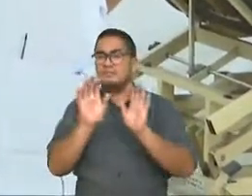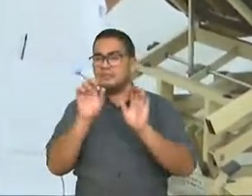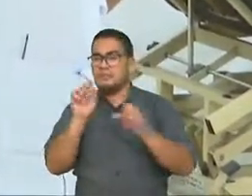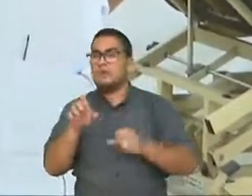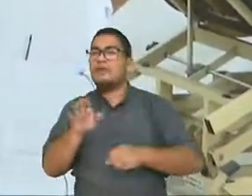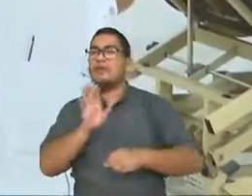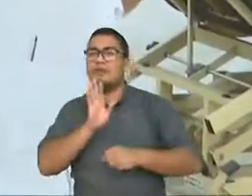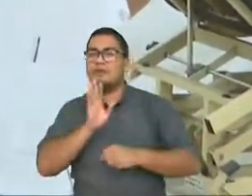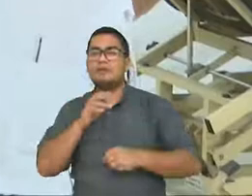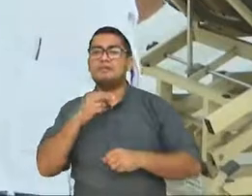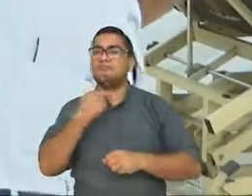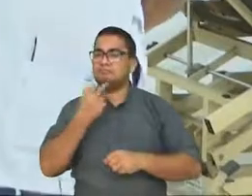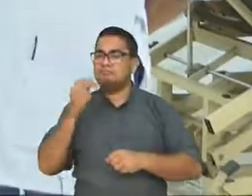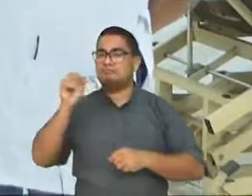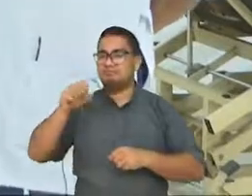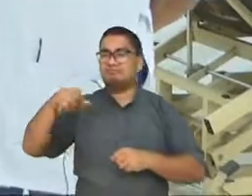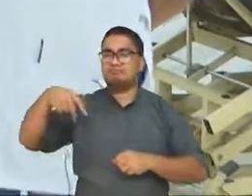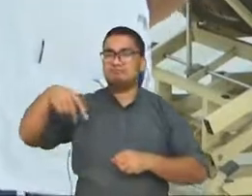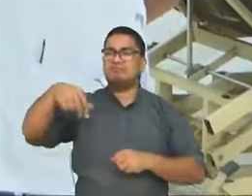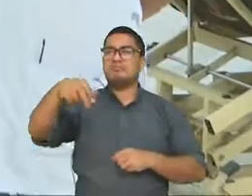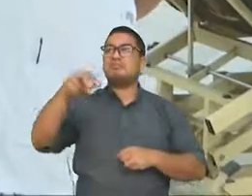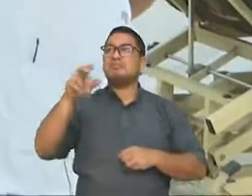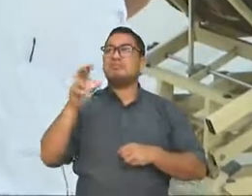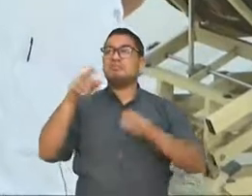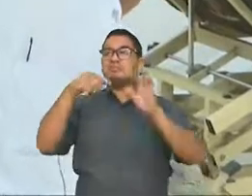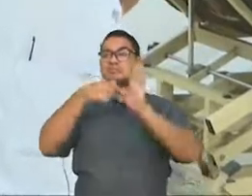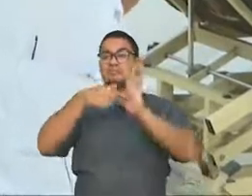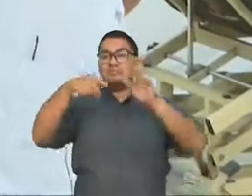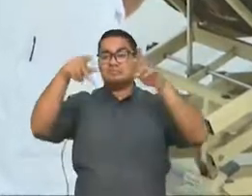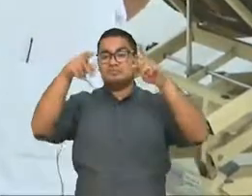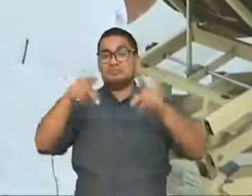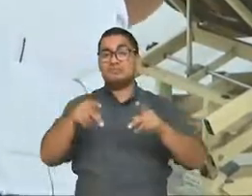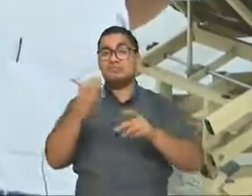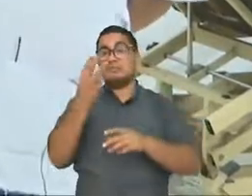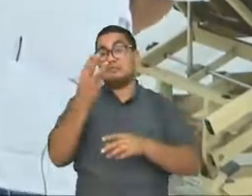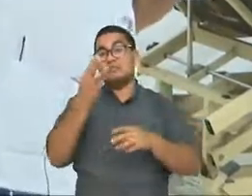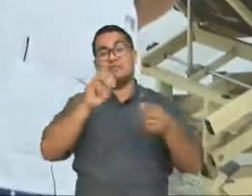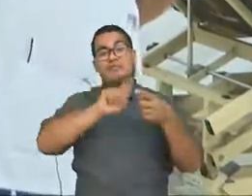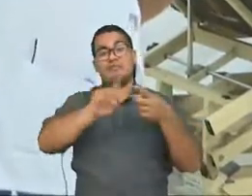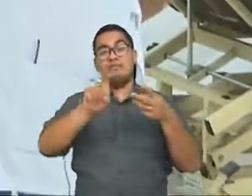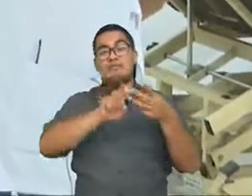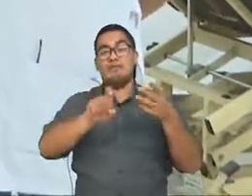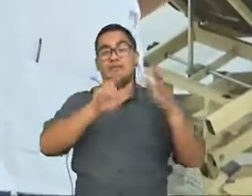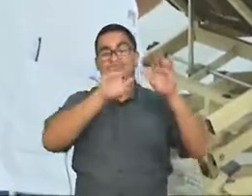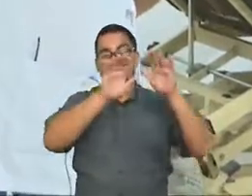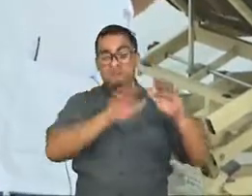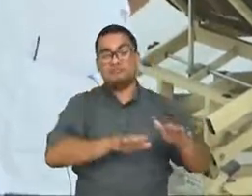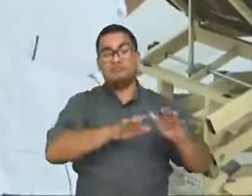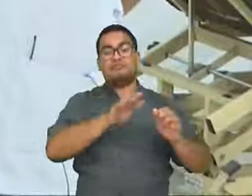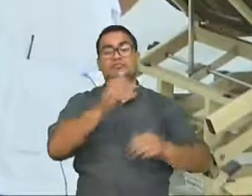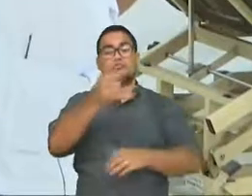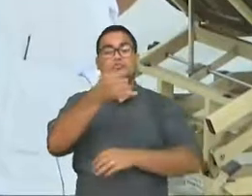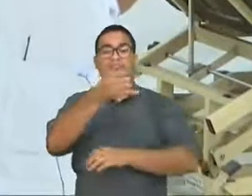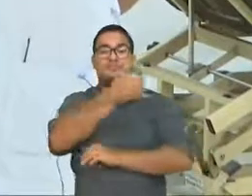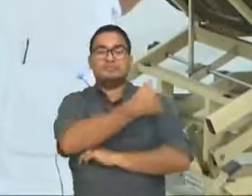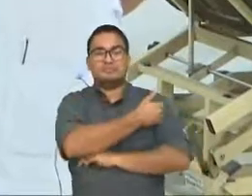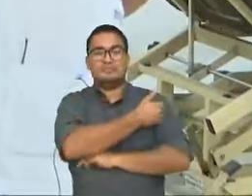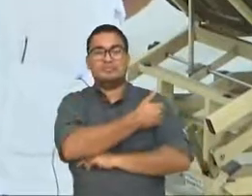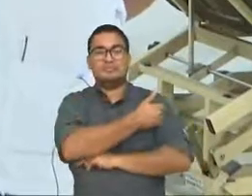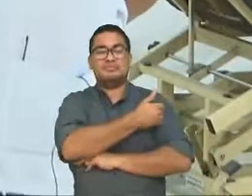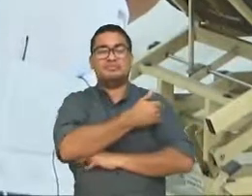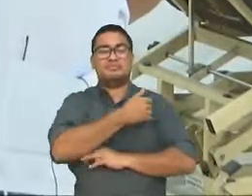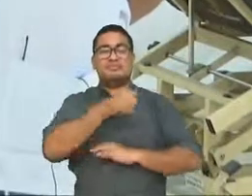camina. Cuando el paciente nos ingresa, 3 meses lo tenemos hospitalizado en el hospital. Ya